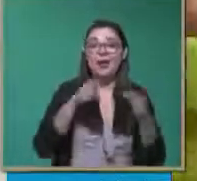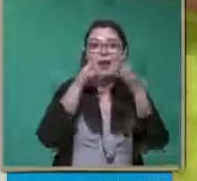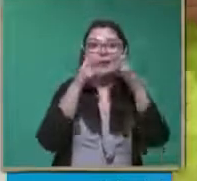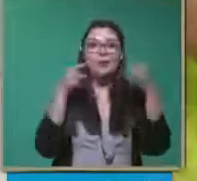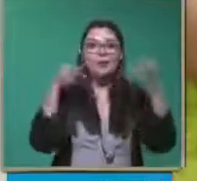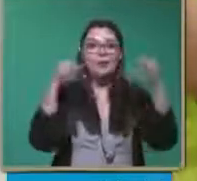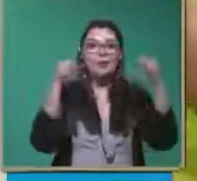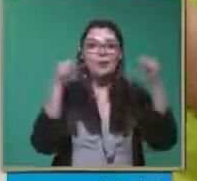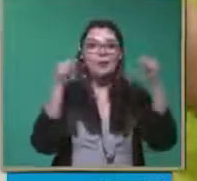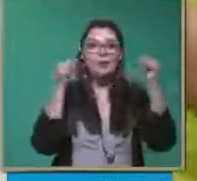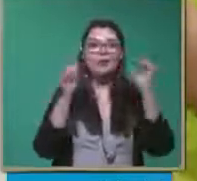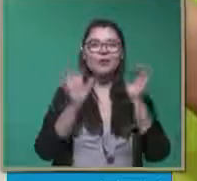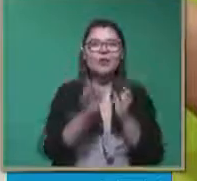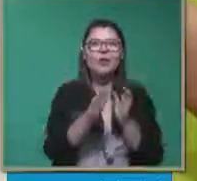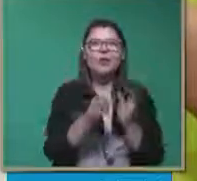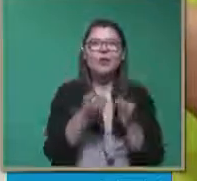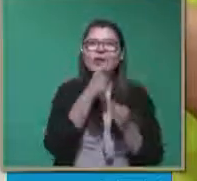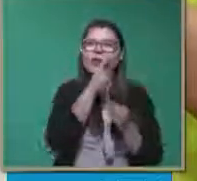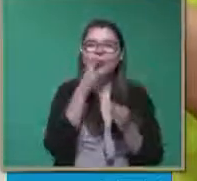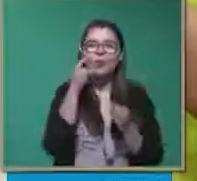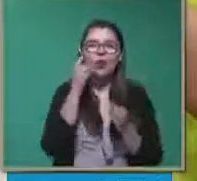¿dónde puse la boca?